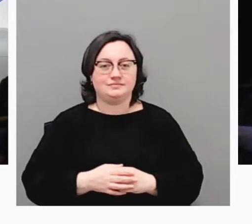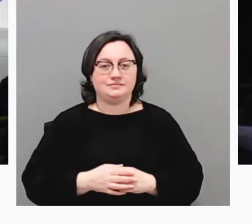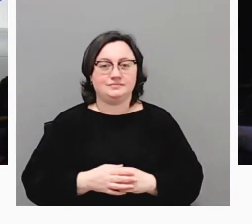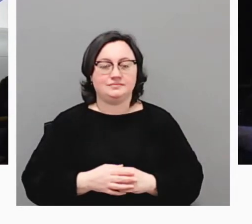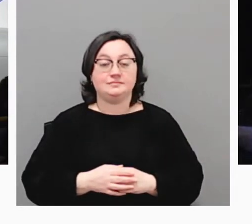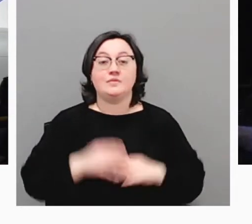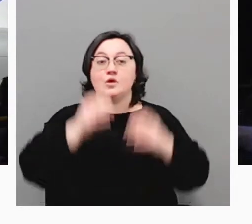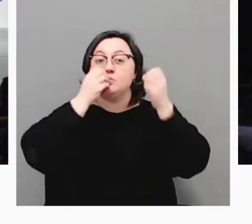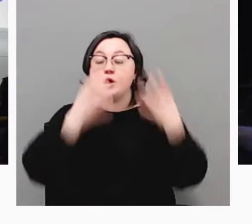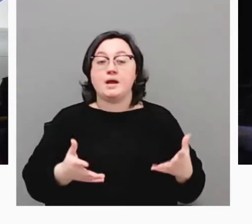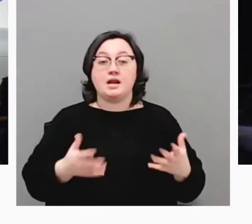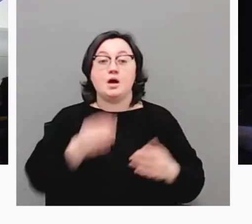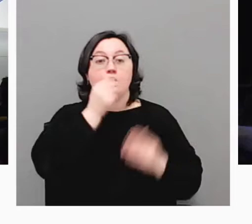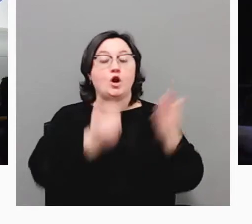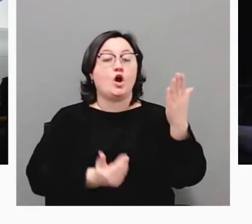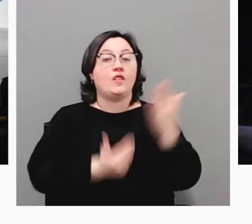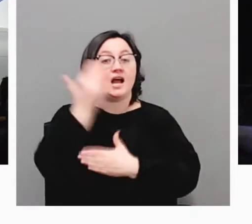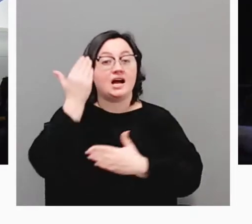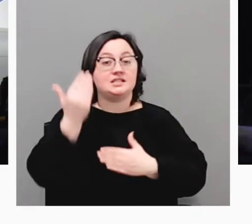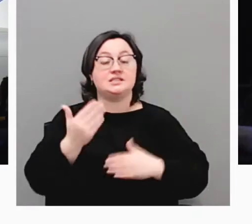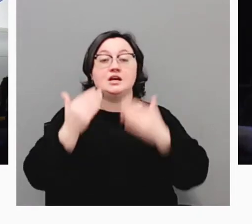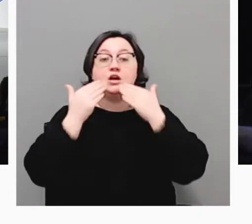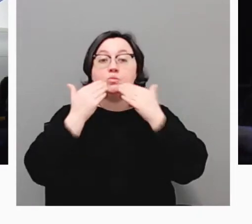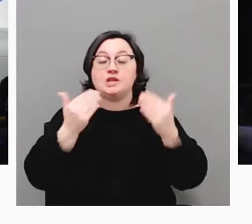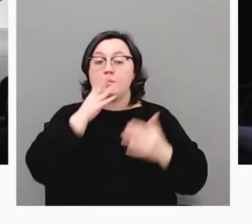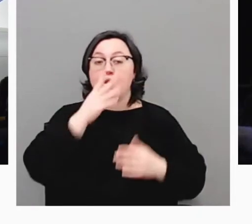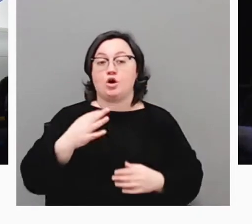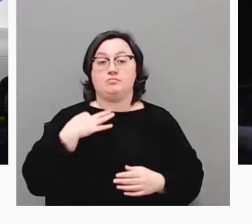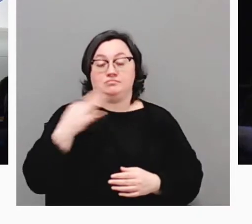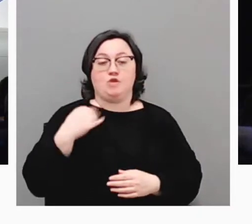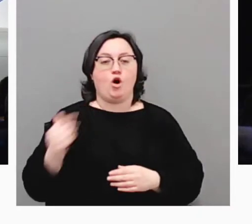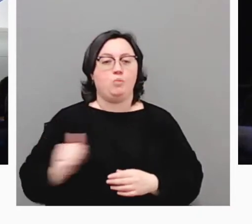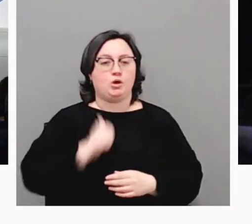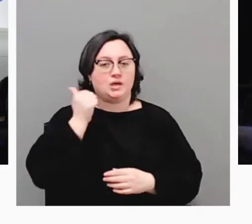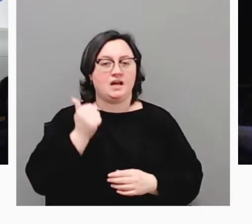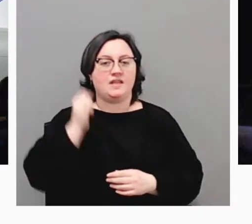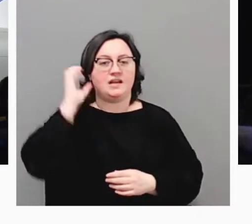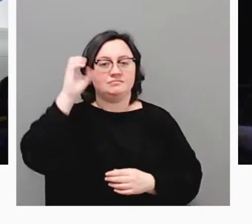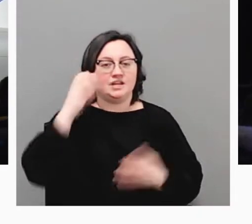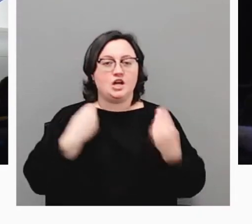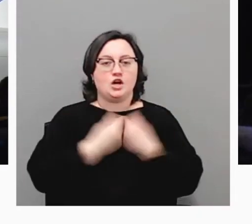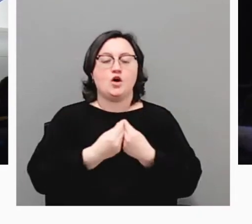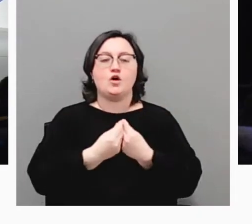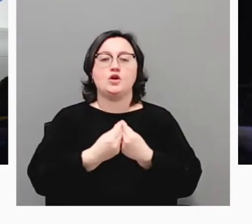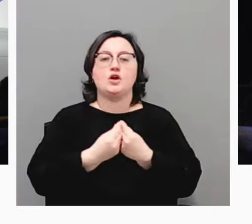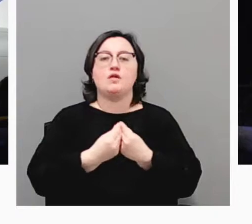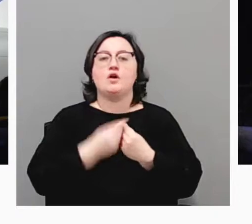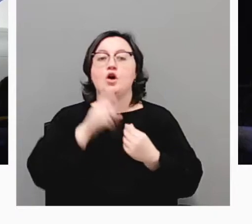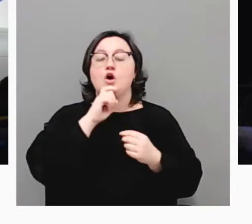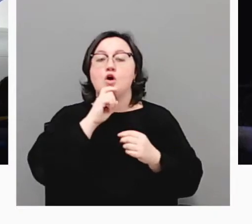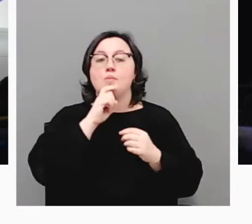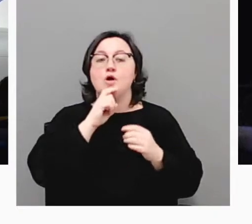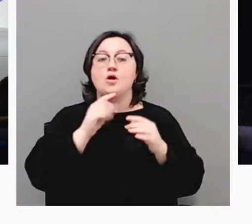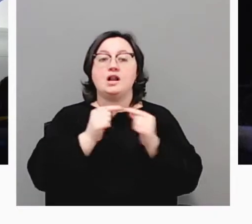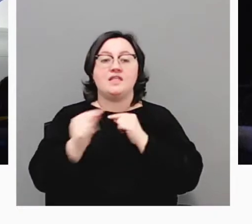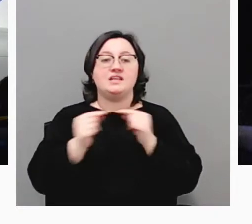Muy bien, pues muy buenos días y muchas gracias por la oportunidad que me dan de poder estar con ustedes a través de la distancia.